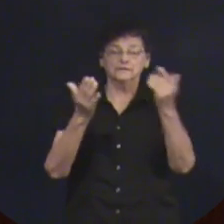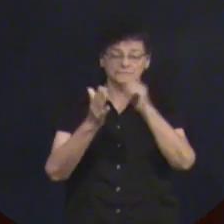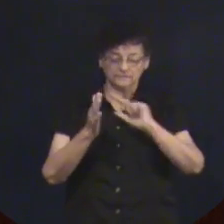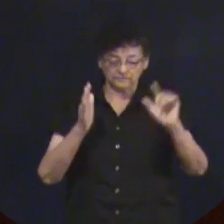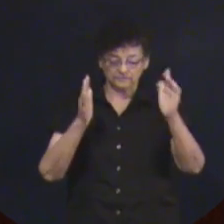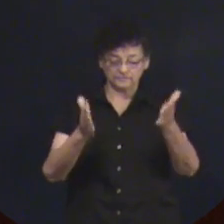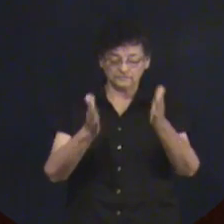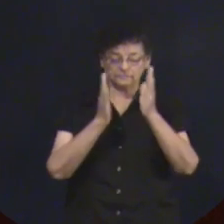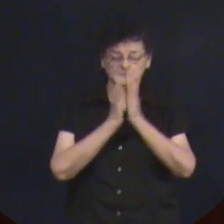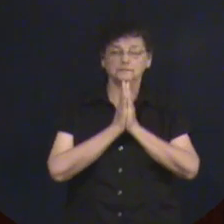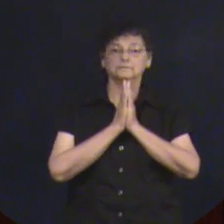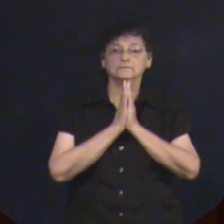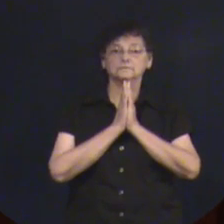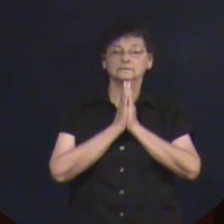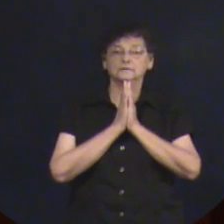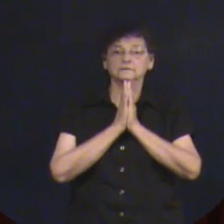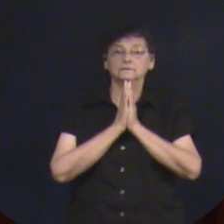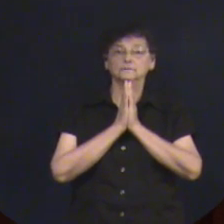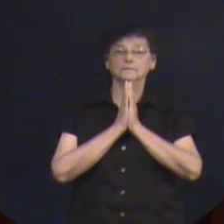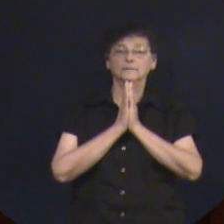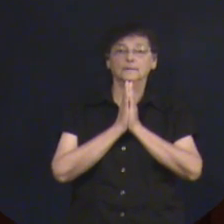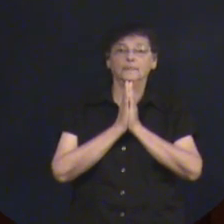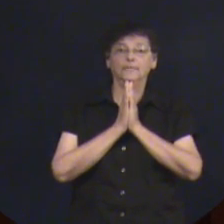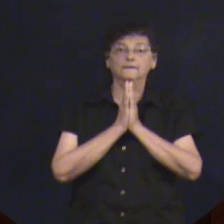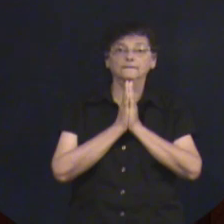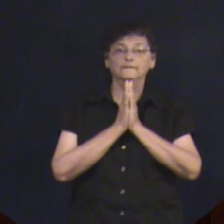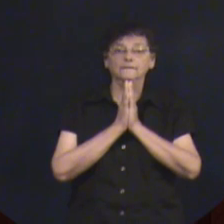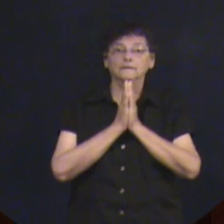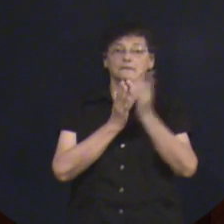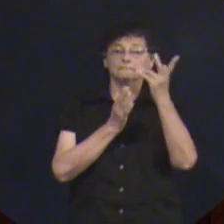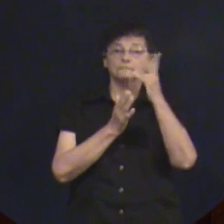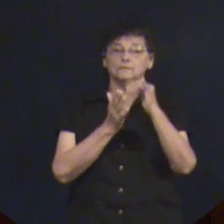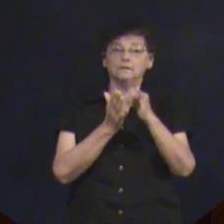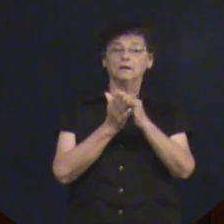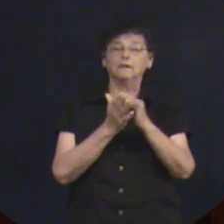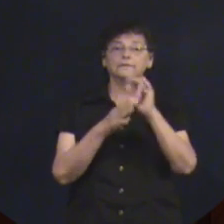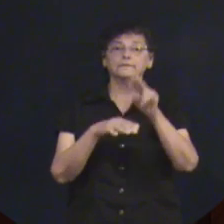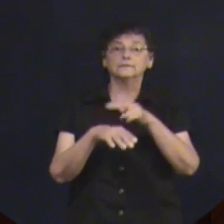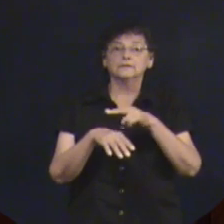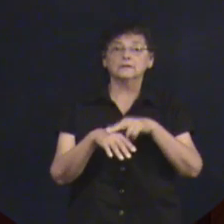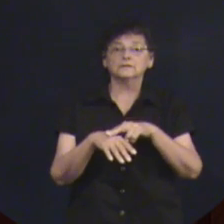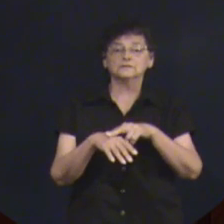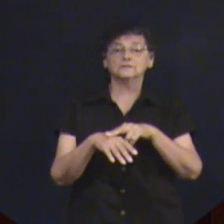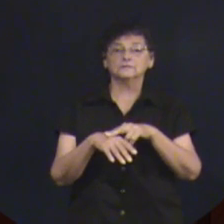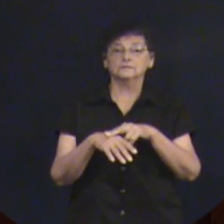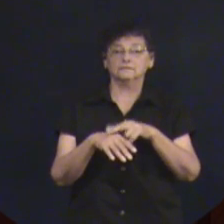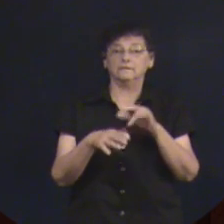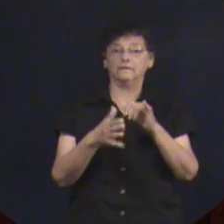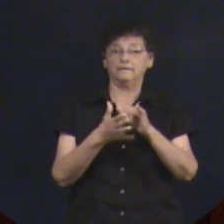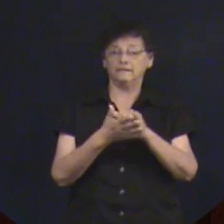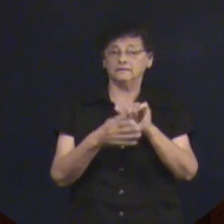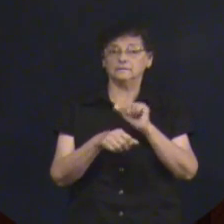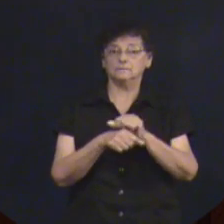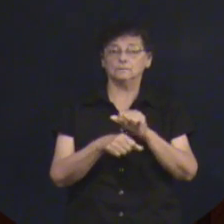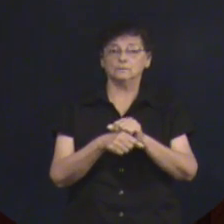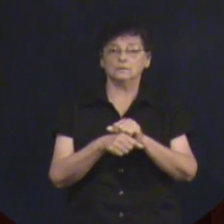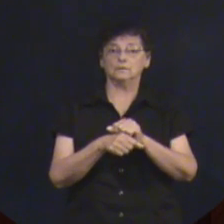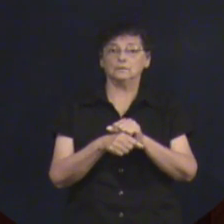Señor. Señor, escucha nuestra oración. Por todas las naciones, para que